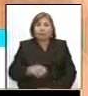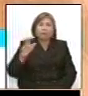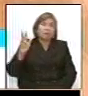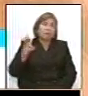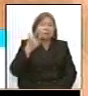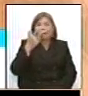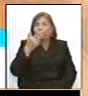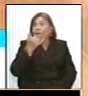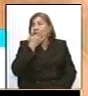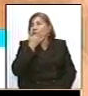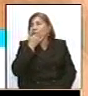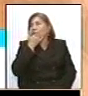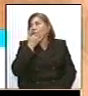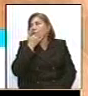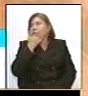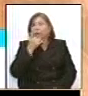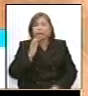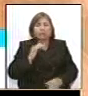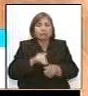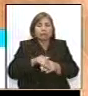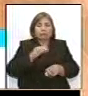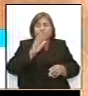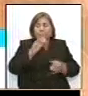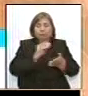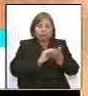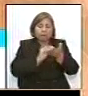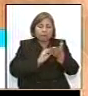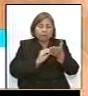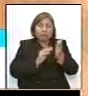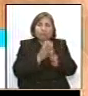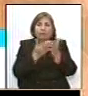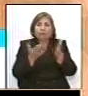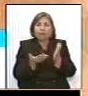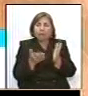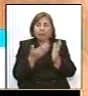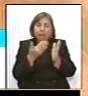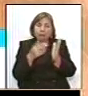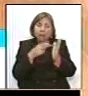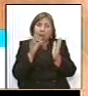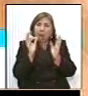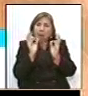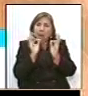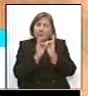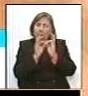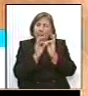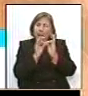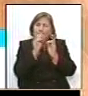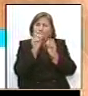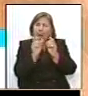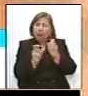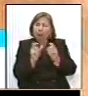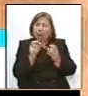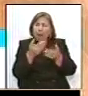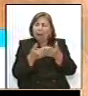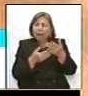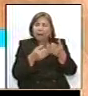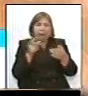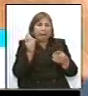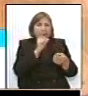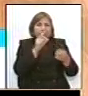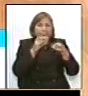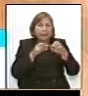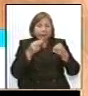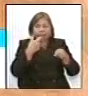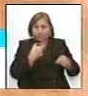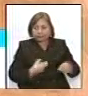inexactitud. En sus descargos presentados luego de la apertura del proceso de investigación, el congresista denunciado, no personalmente, sino